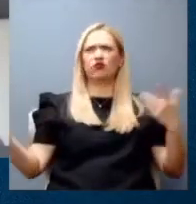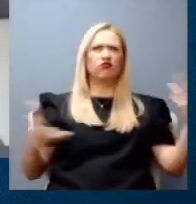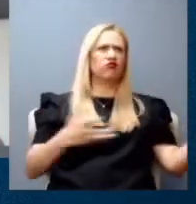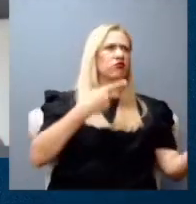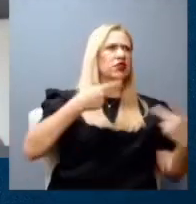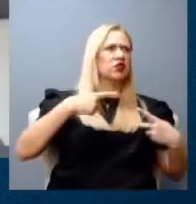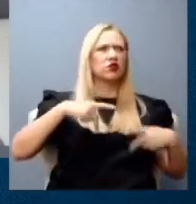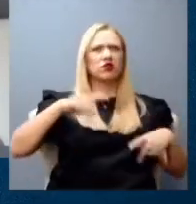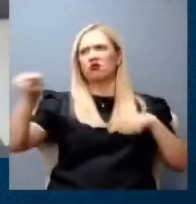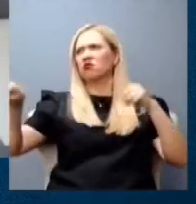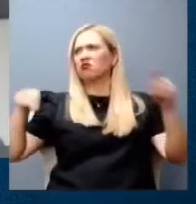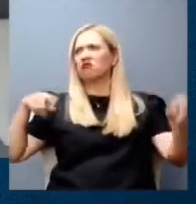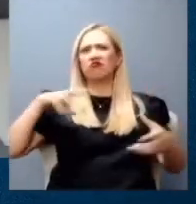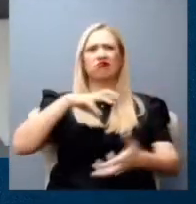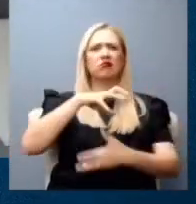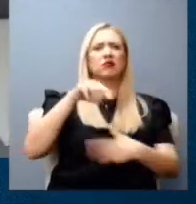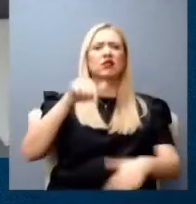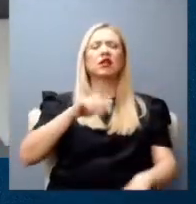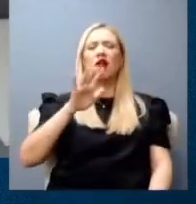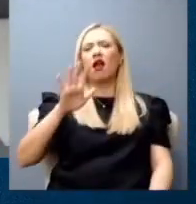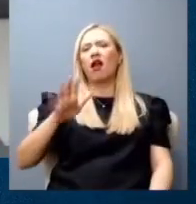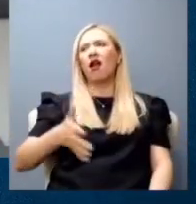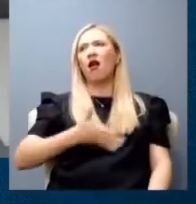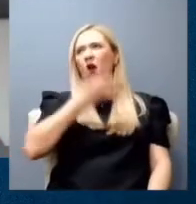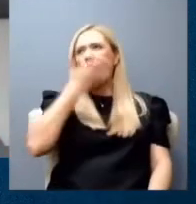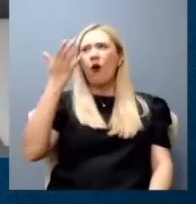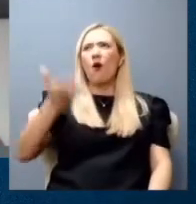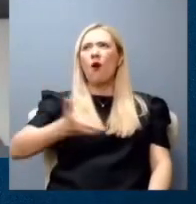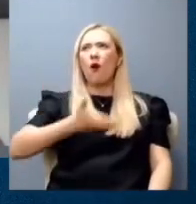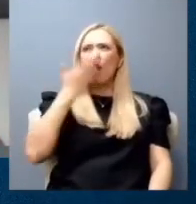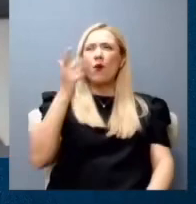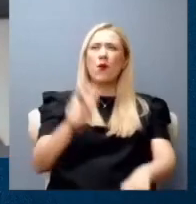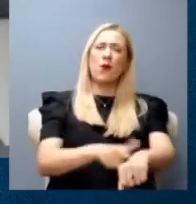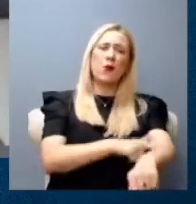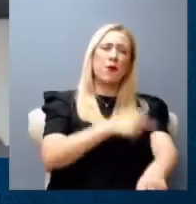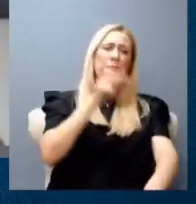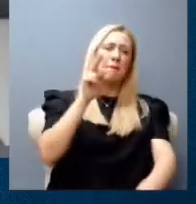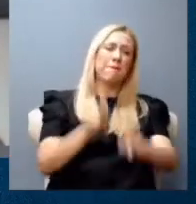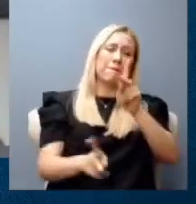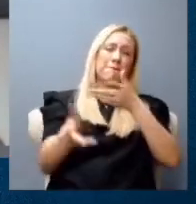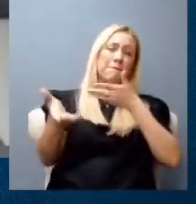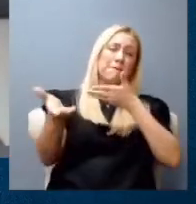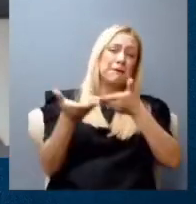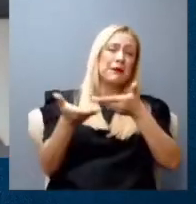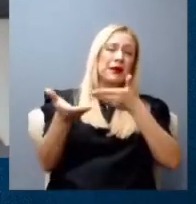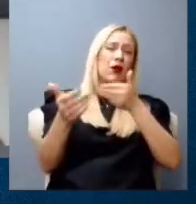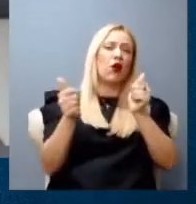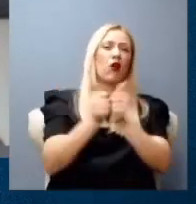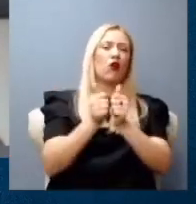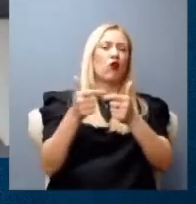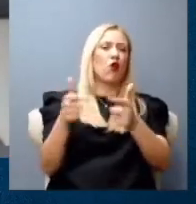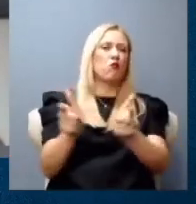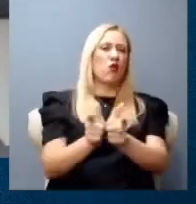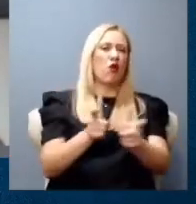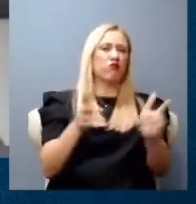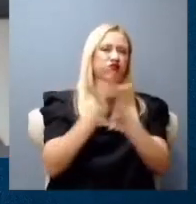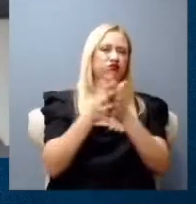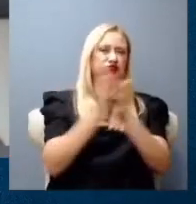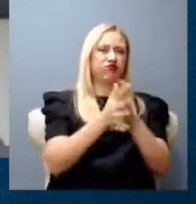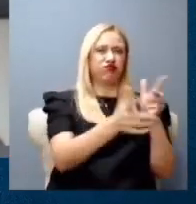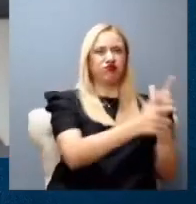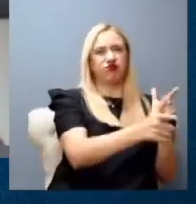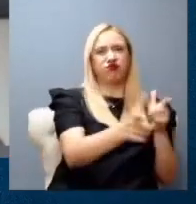una tradición ya larga de negociaciones con las guerrillas y con grupos